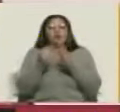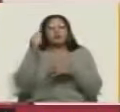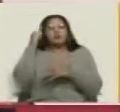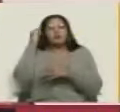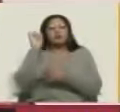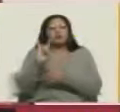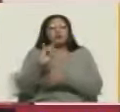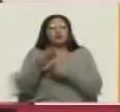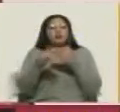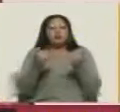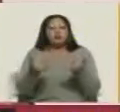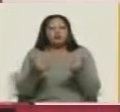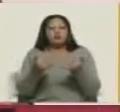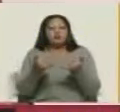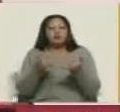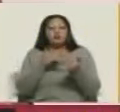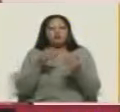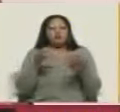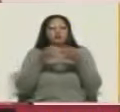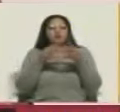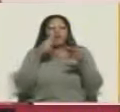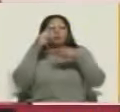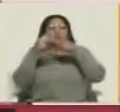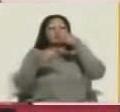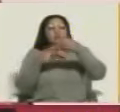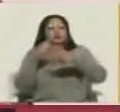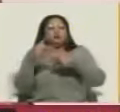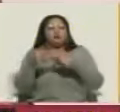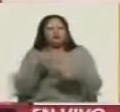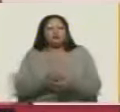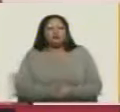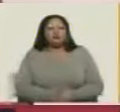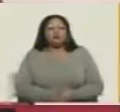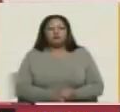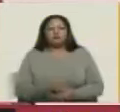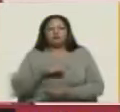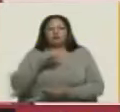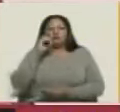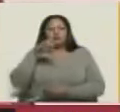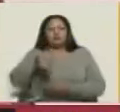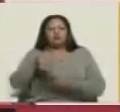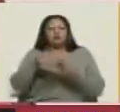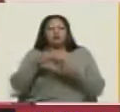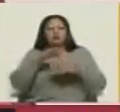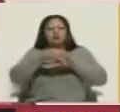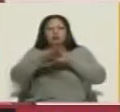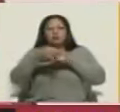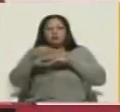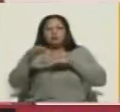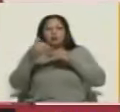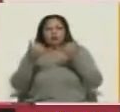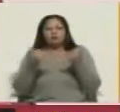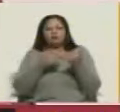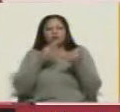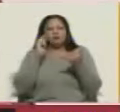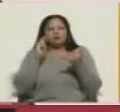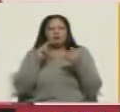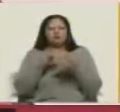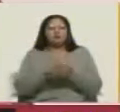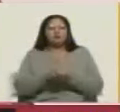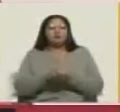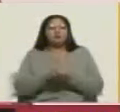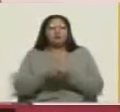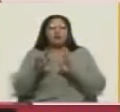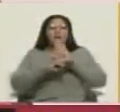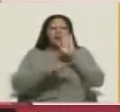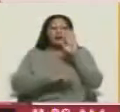deben reunirse los equipos políticos estadales, municipales y parroquiales en todo